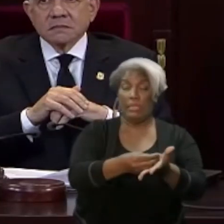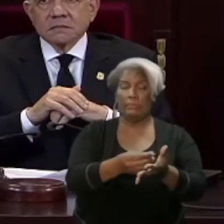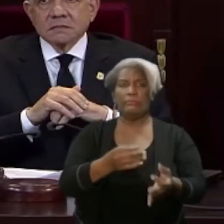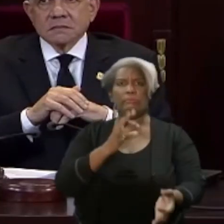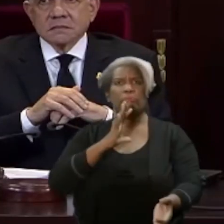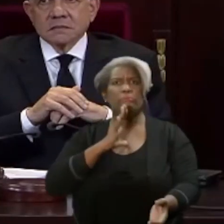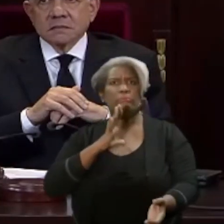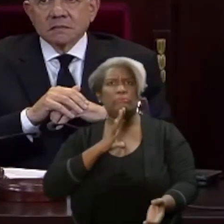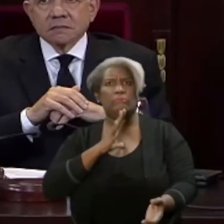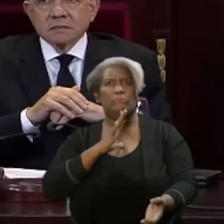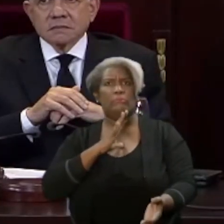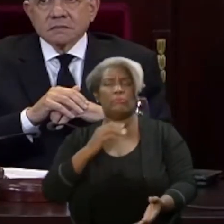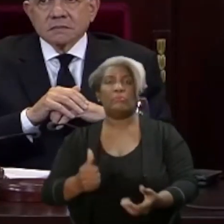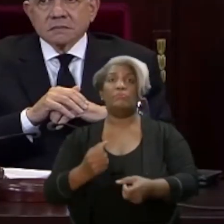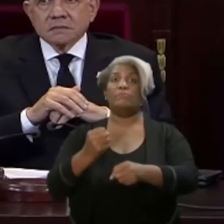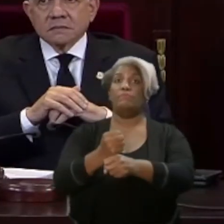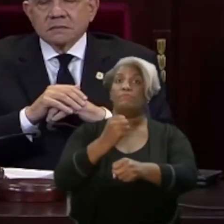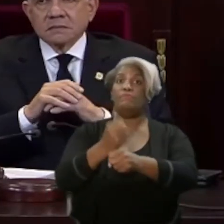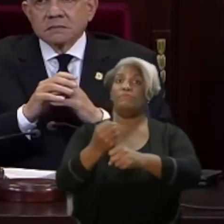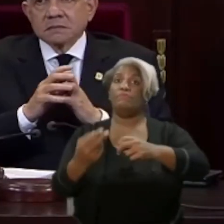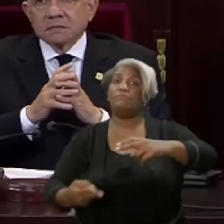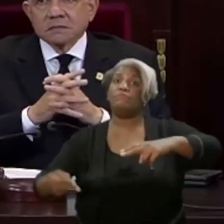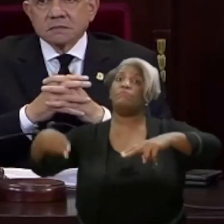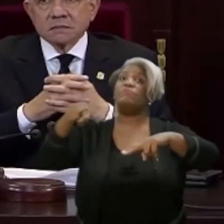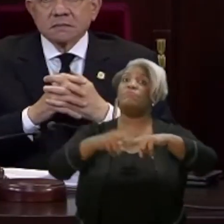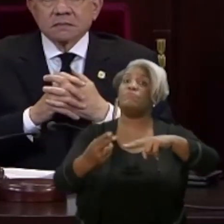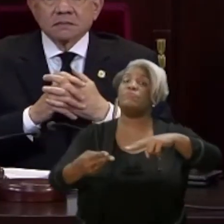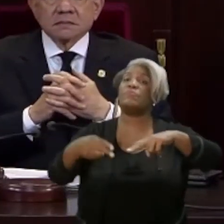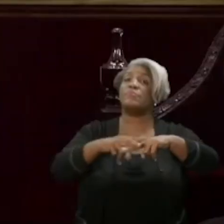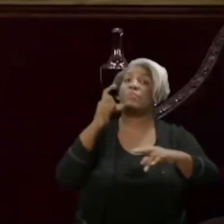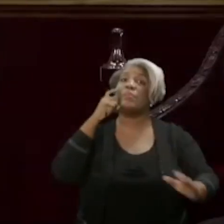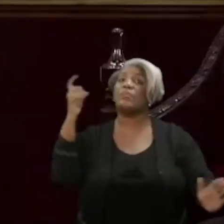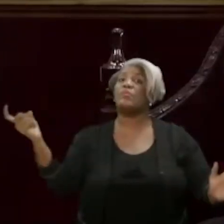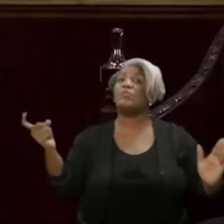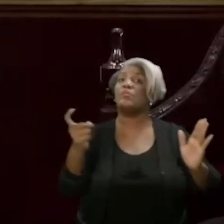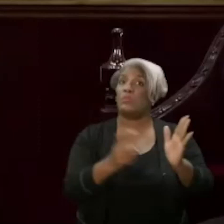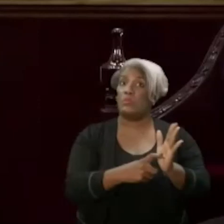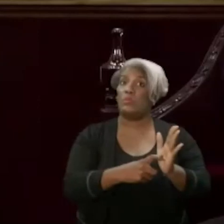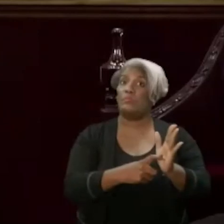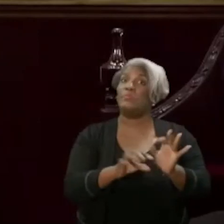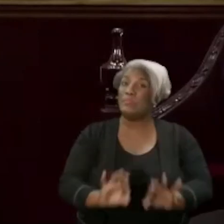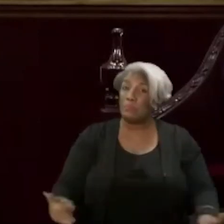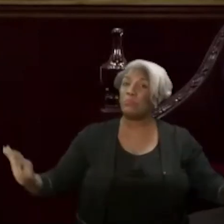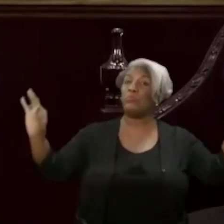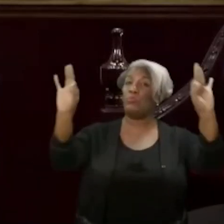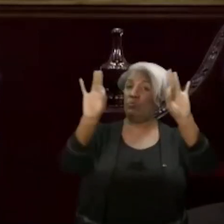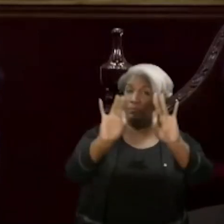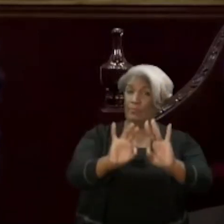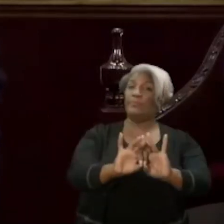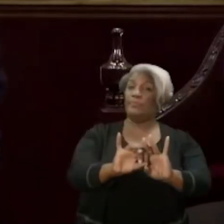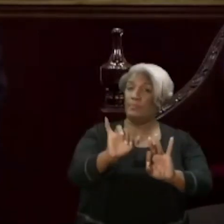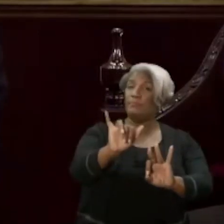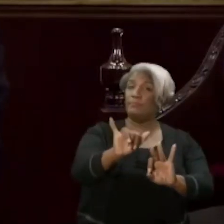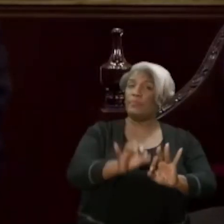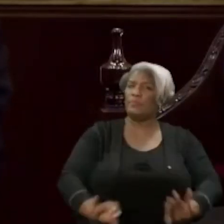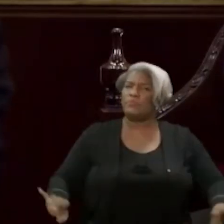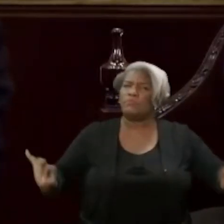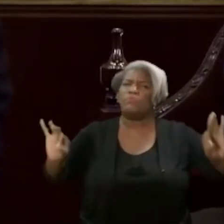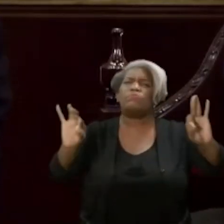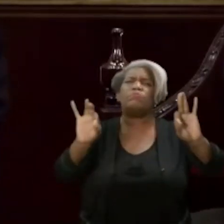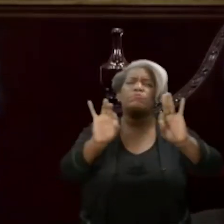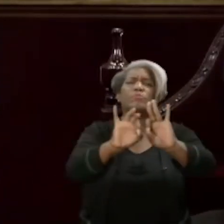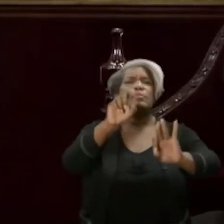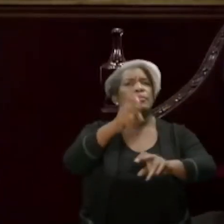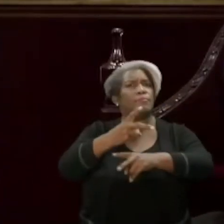aumento del empleo. Se destaca, y esto es sumamente importante, y es lo que tenemos que cuidar